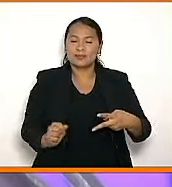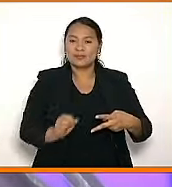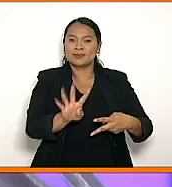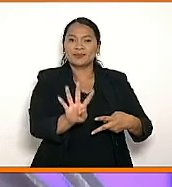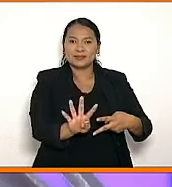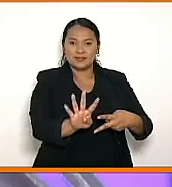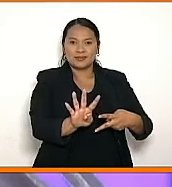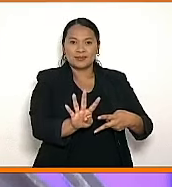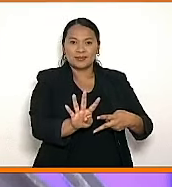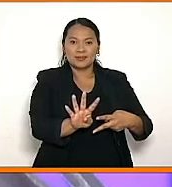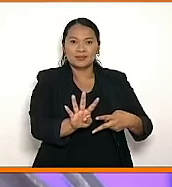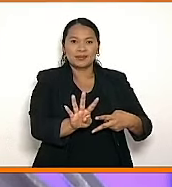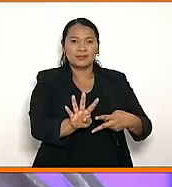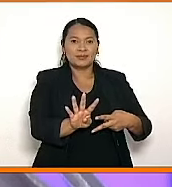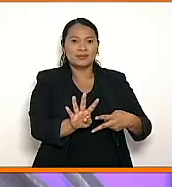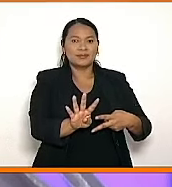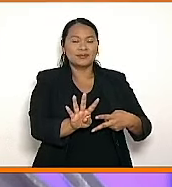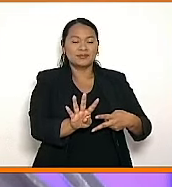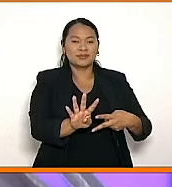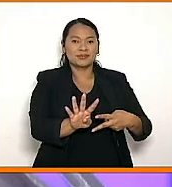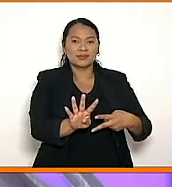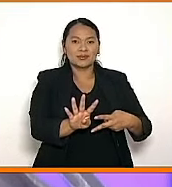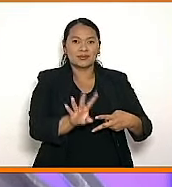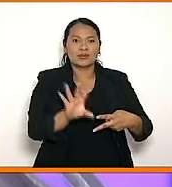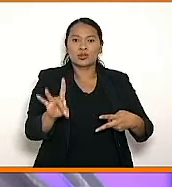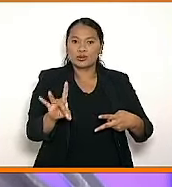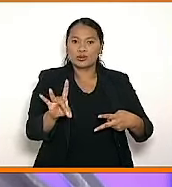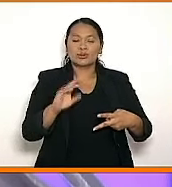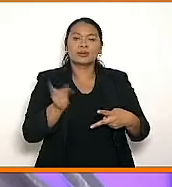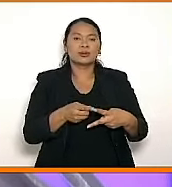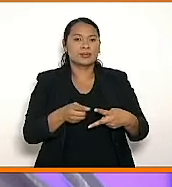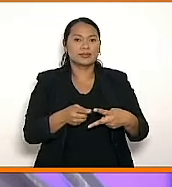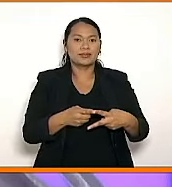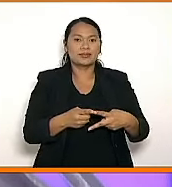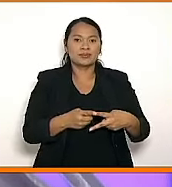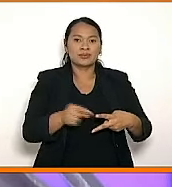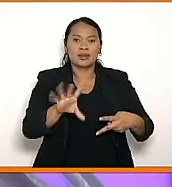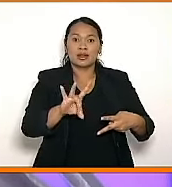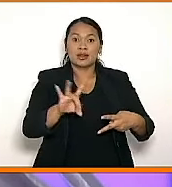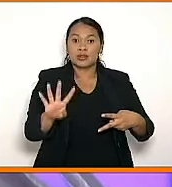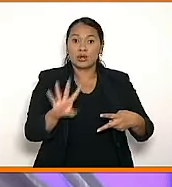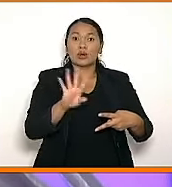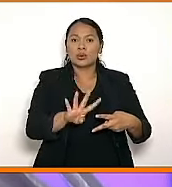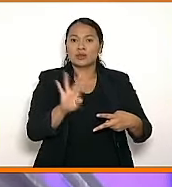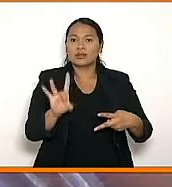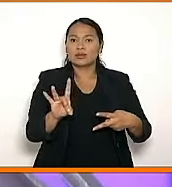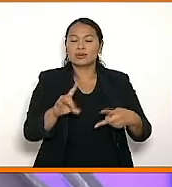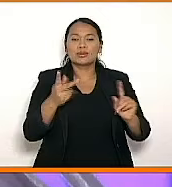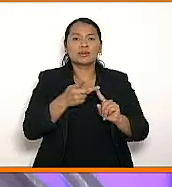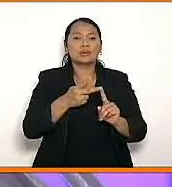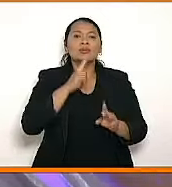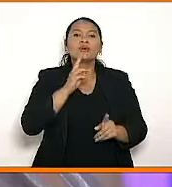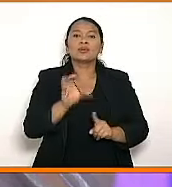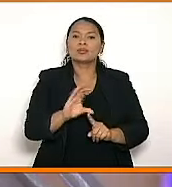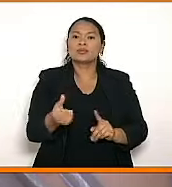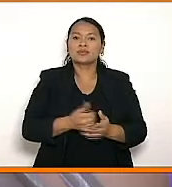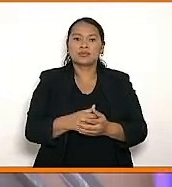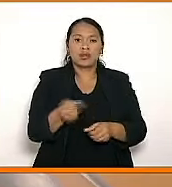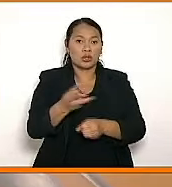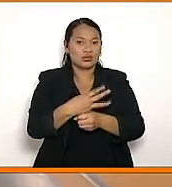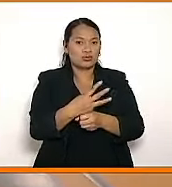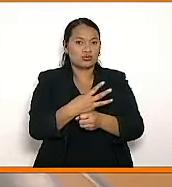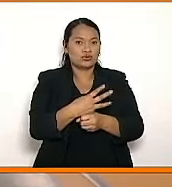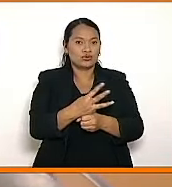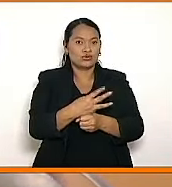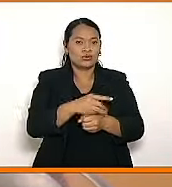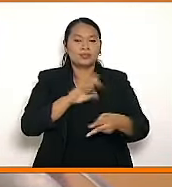4. Segundo dígito, este es el 8. Primer número ganador, 48, con su catrachada birria. Vamos a